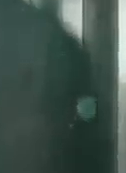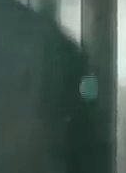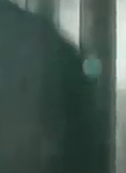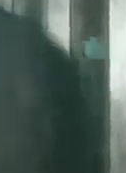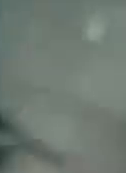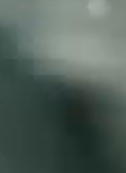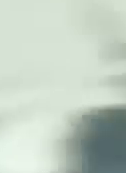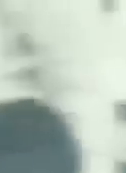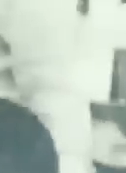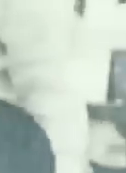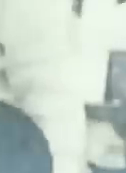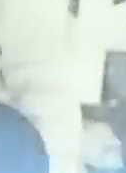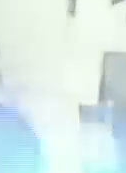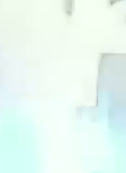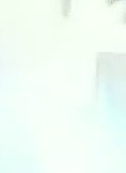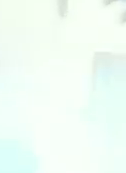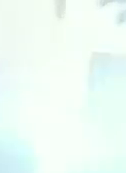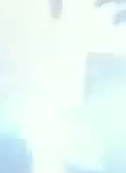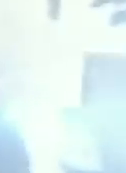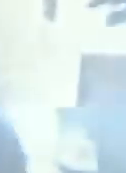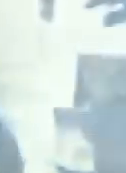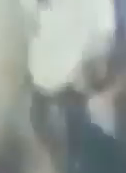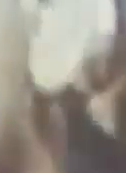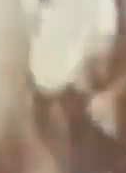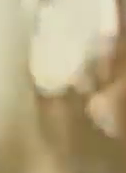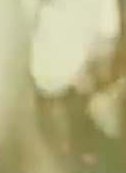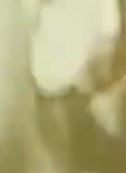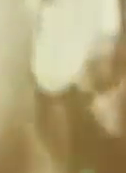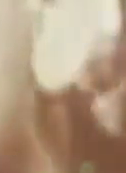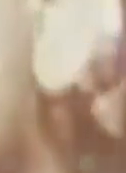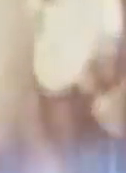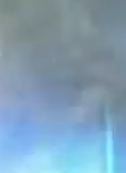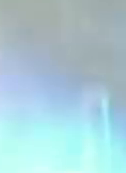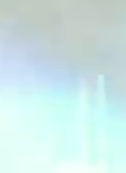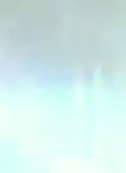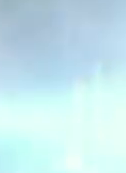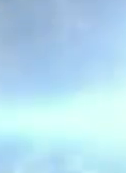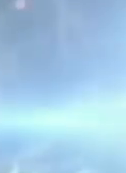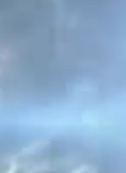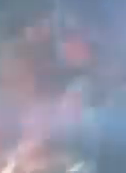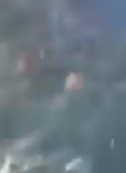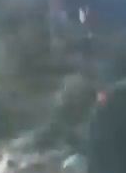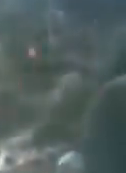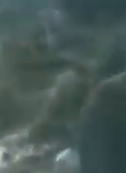pueblo y el espíritu eterno de fabricio ojeda